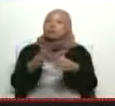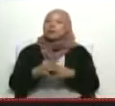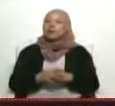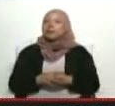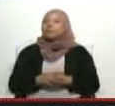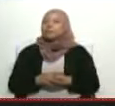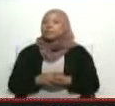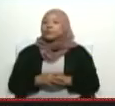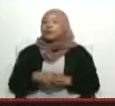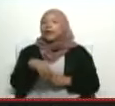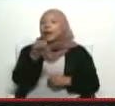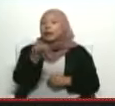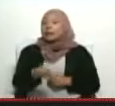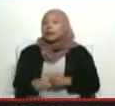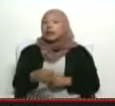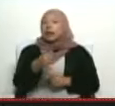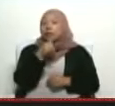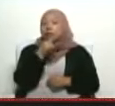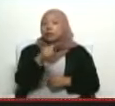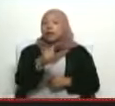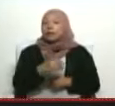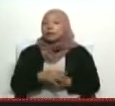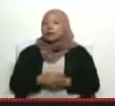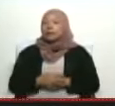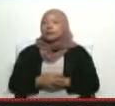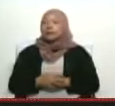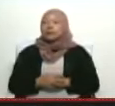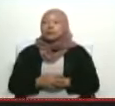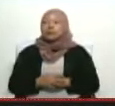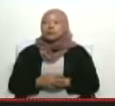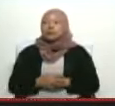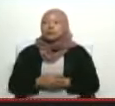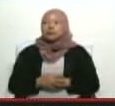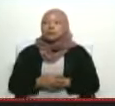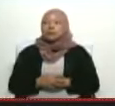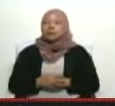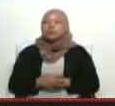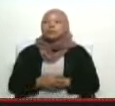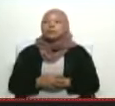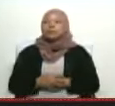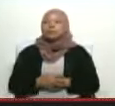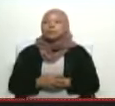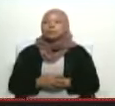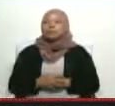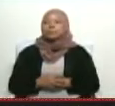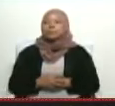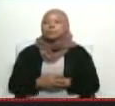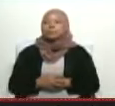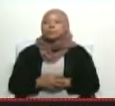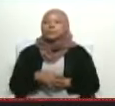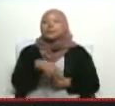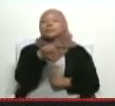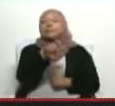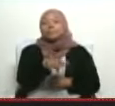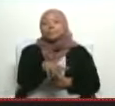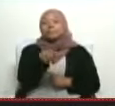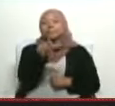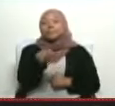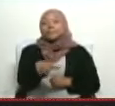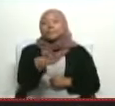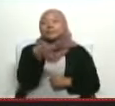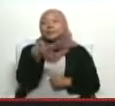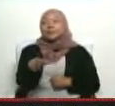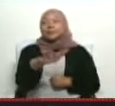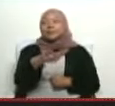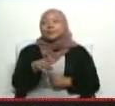esta mente criminal, hay que destacar que, bueno, el mismo ahí lo refiere, es